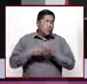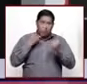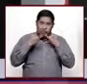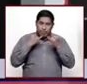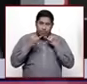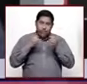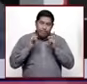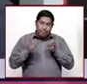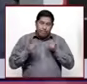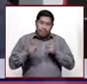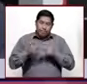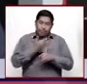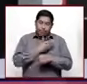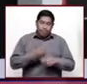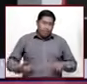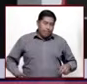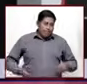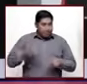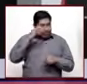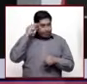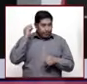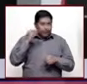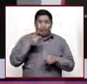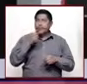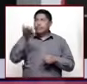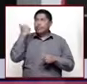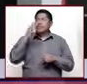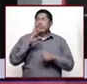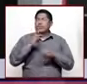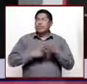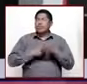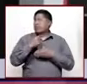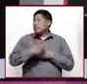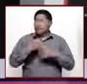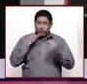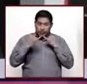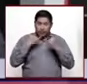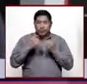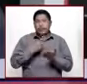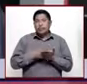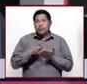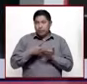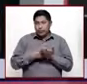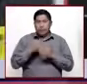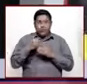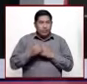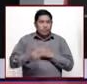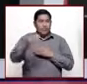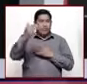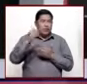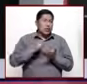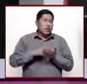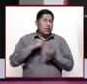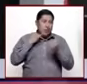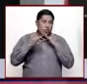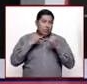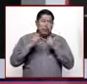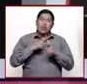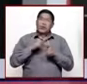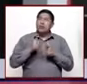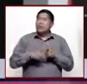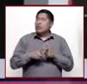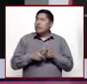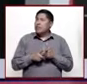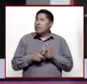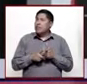el mismo espíritu que el presidente ha emitido el 6 de agosto su informe y esta propuesta de llevar adelante este referéndum. Entonces, a partir